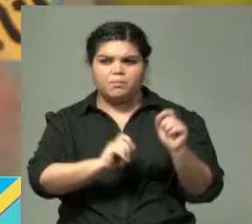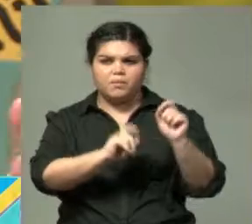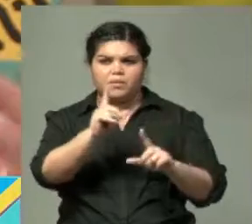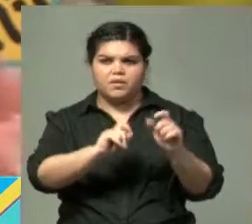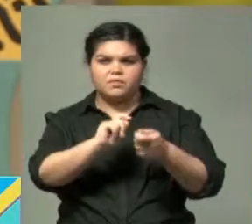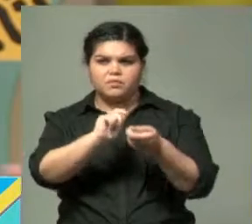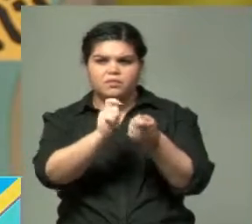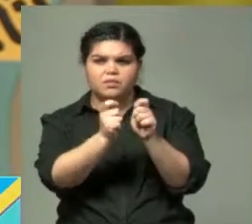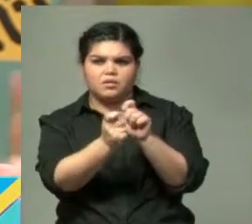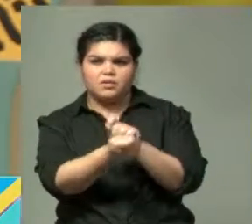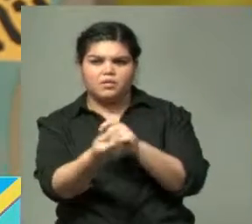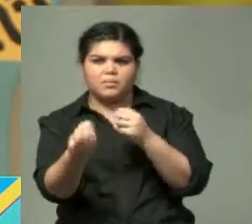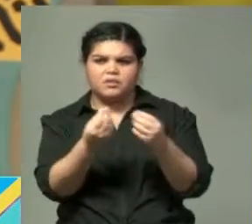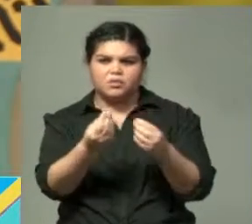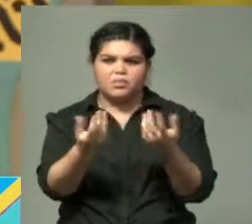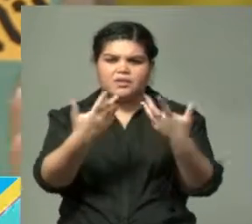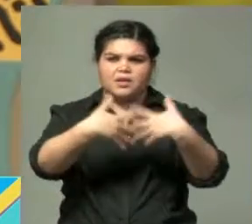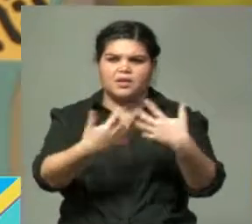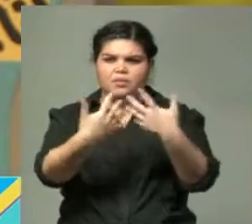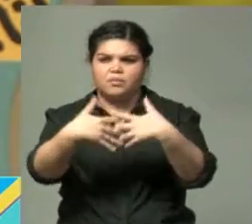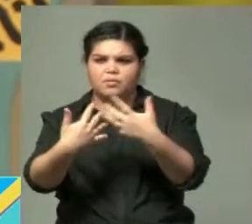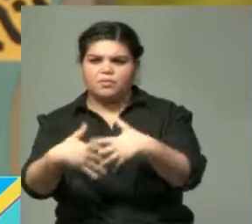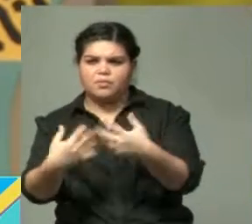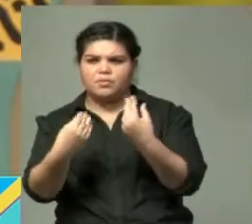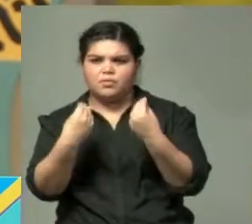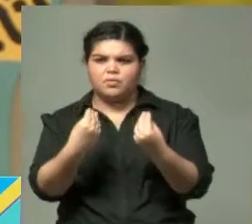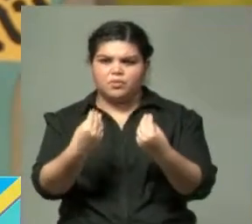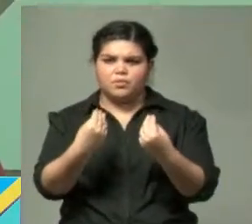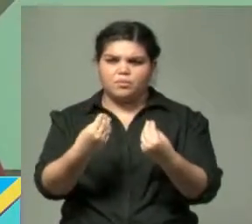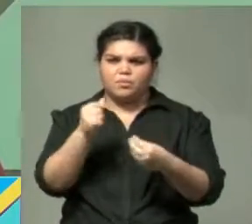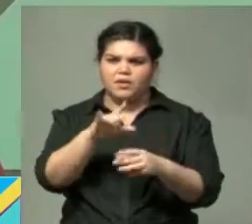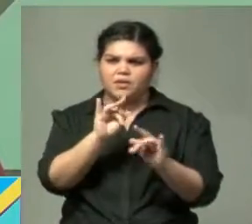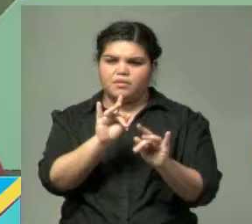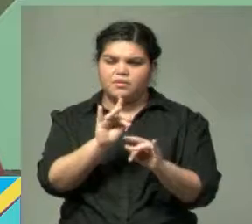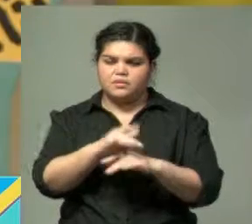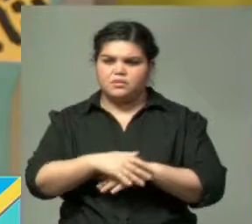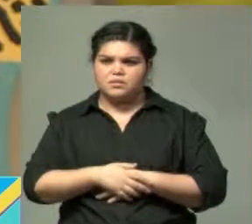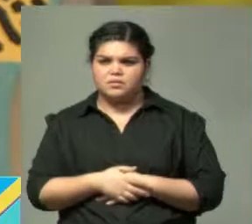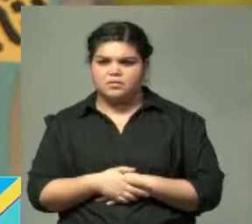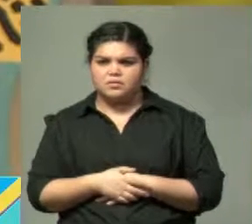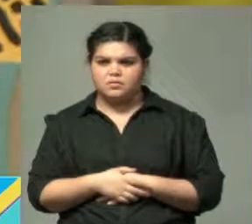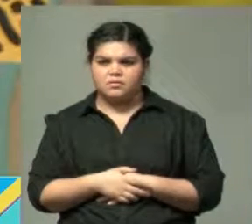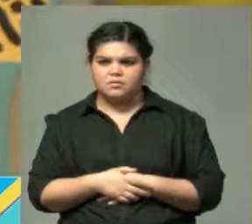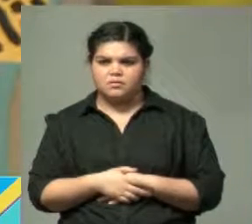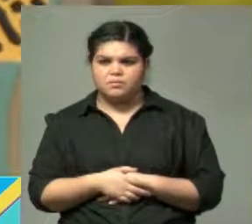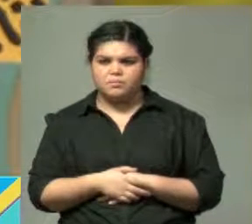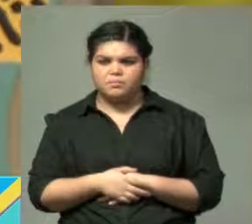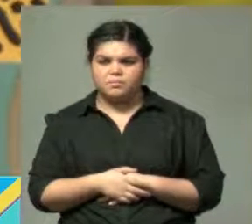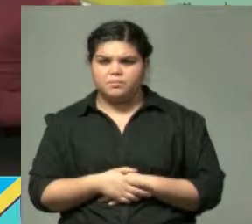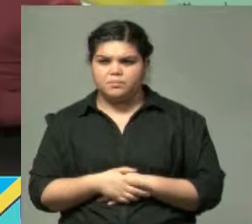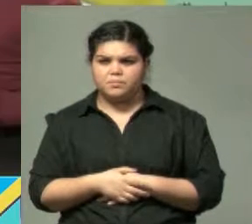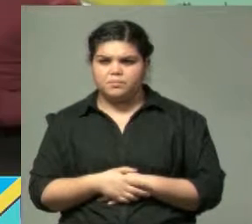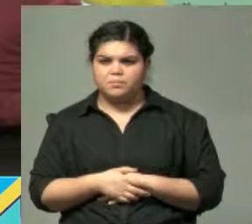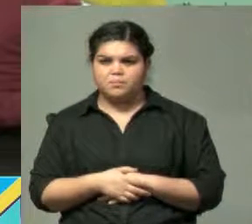para enganchar una situación con otra, digamos? Claro, entonces claro, es muy para difícil, comparar, obvio. es muy difícil ensamblar, ¿no? Entonces, le